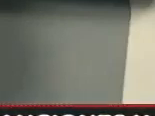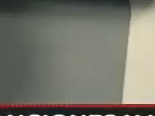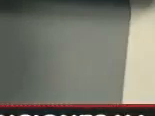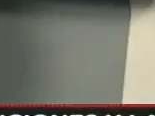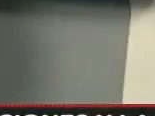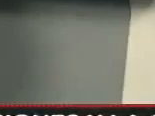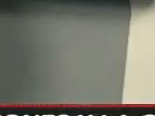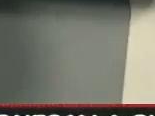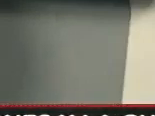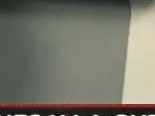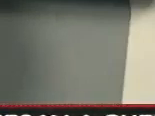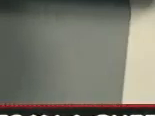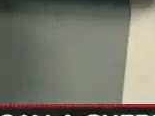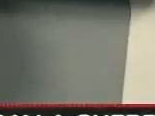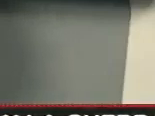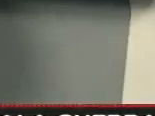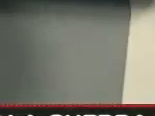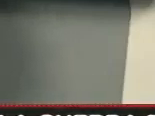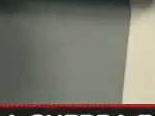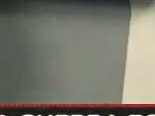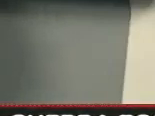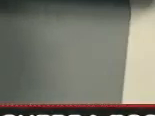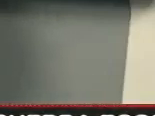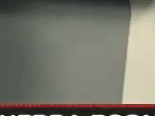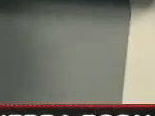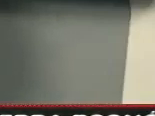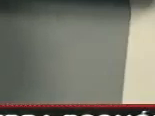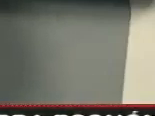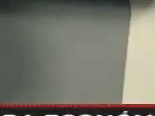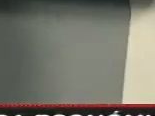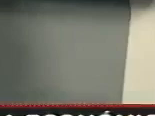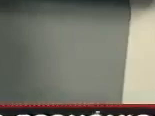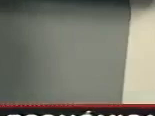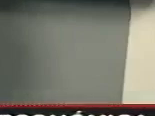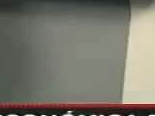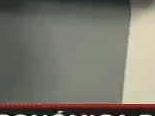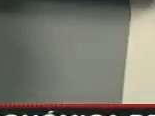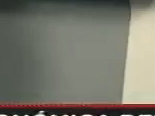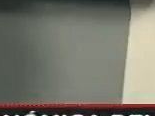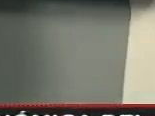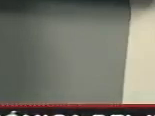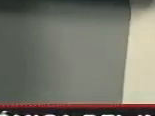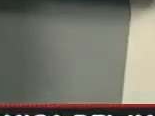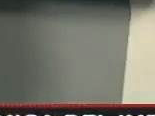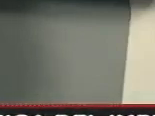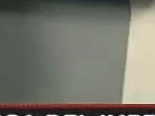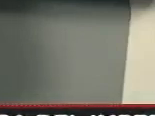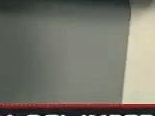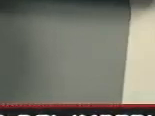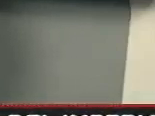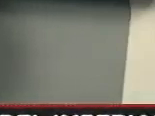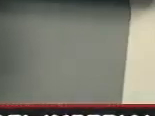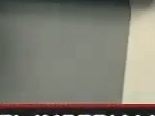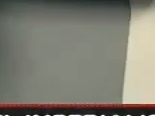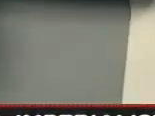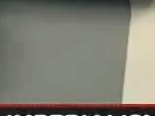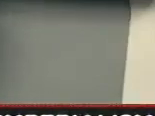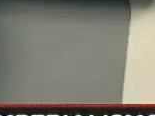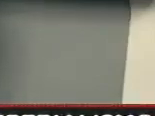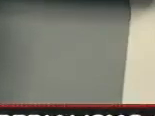Gracias, Jorge. A esta hora vamos a establecer un contacto informativo con nuestra compañera Meiser Patricia Bolívar. Ella nos trae información de interés nacional.